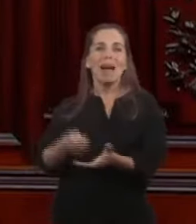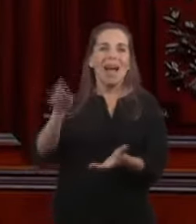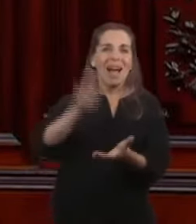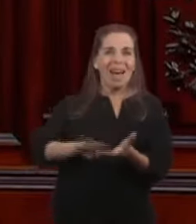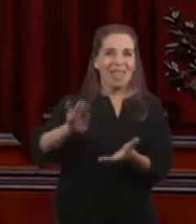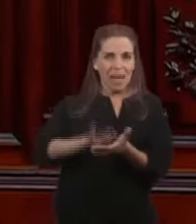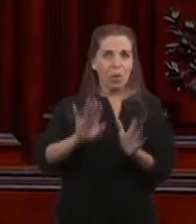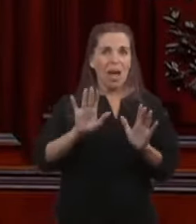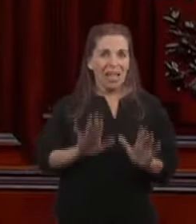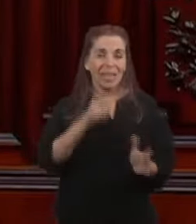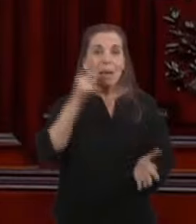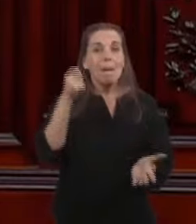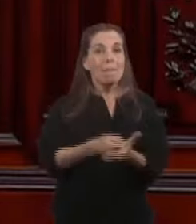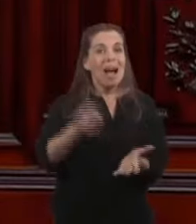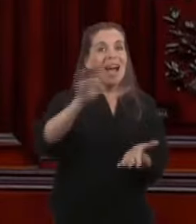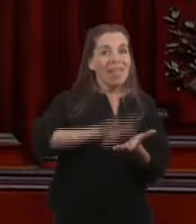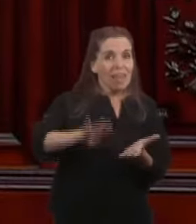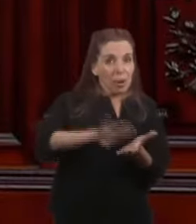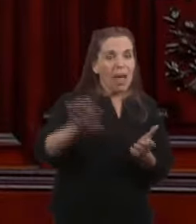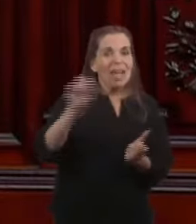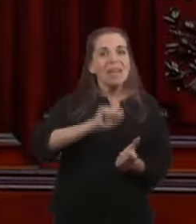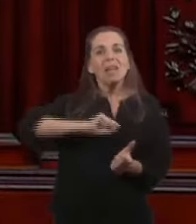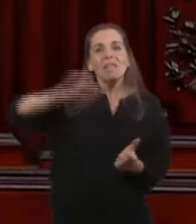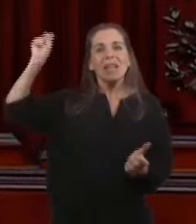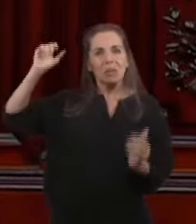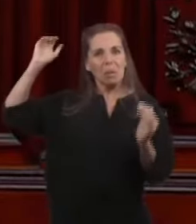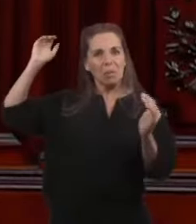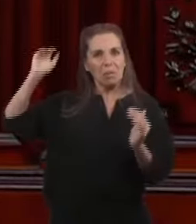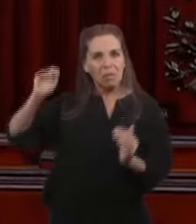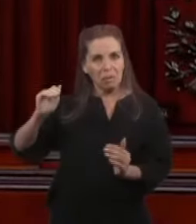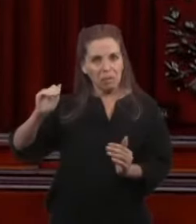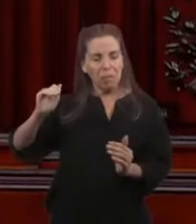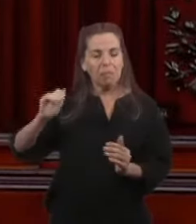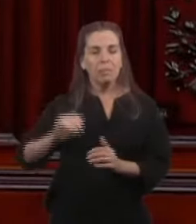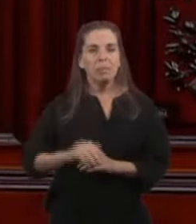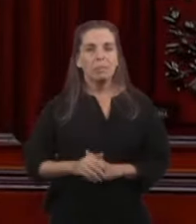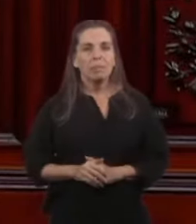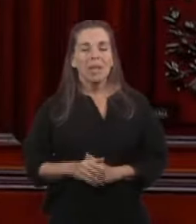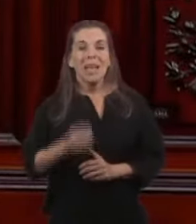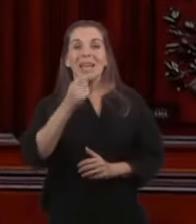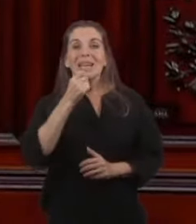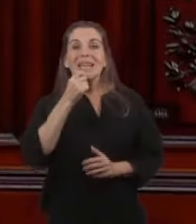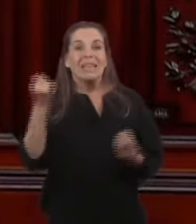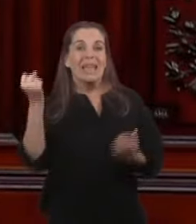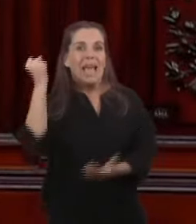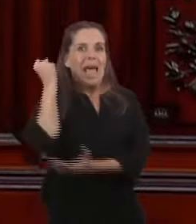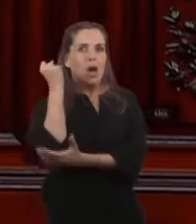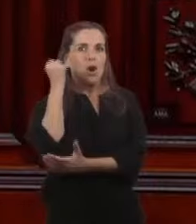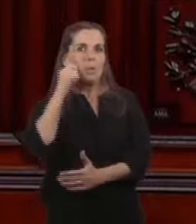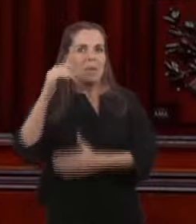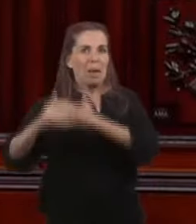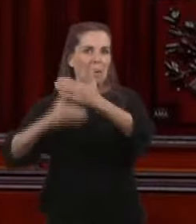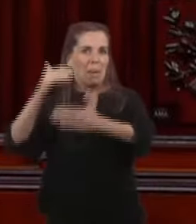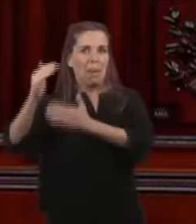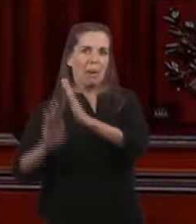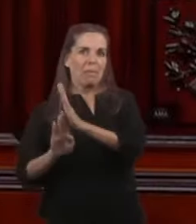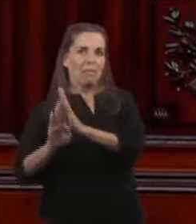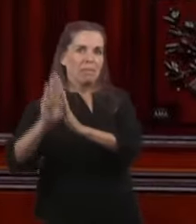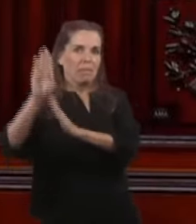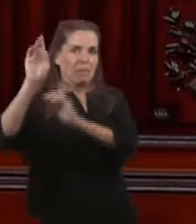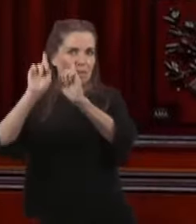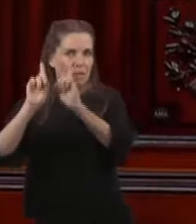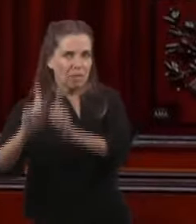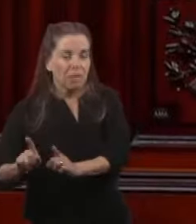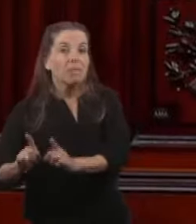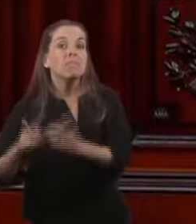bajando la inflación y o mejorar el perfil de deuda argentino y si el crecimiento económico es permanente y en consecuencia el